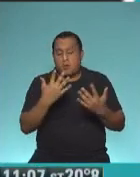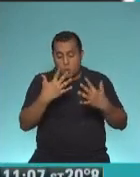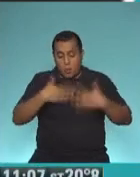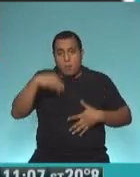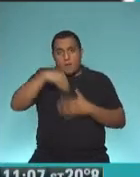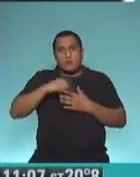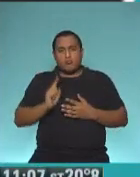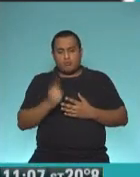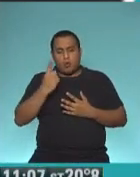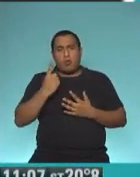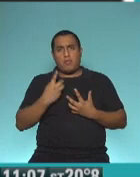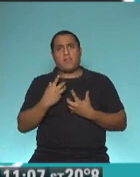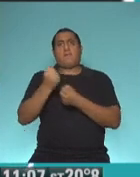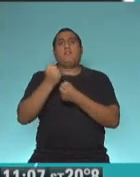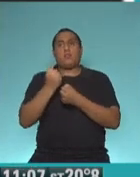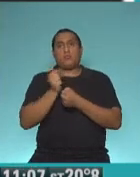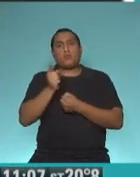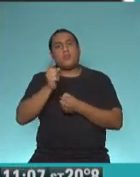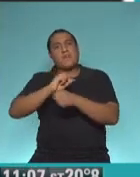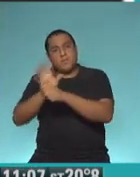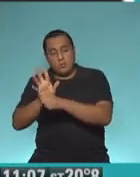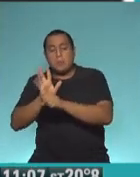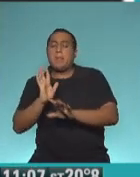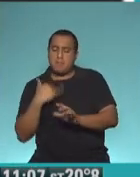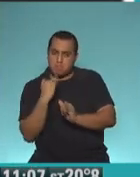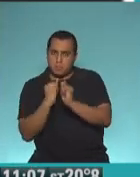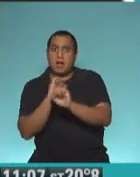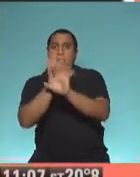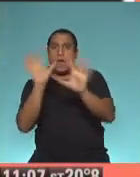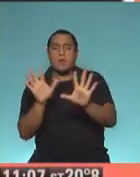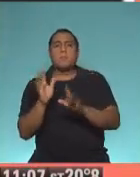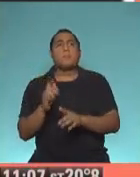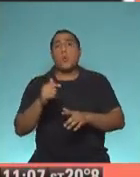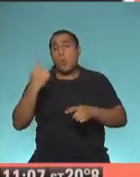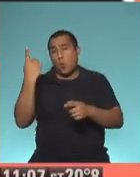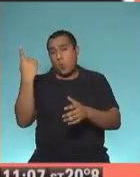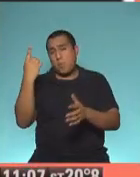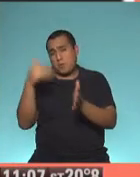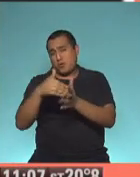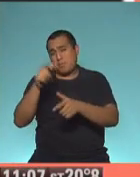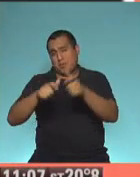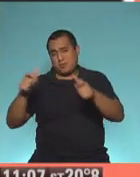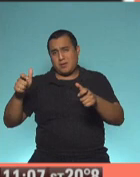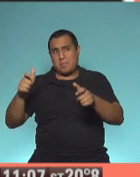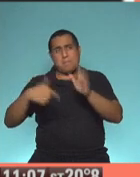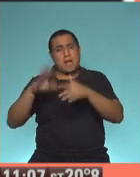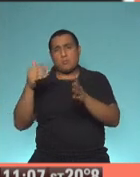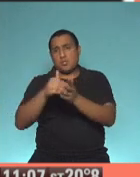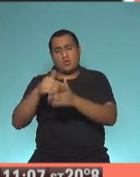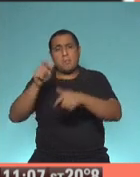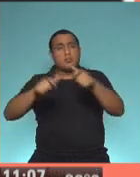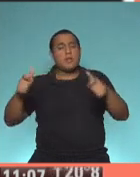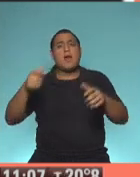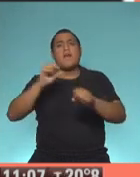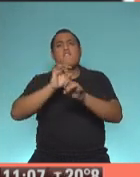reinfectar por el virus. Y yo quiero aclarar algo en este sentido. A ver. Hay más de 1 millón de infectados en el mundo y no hay por ahora